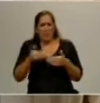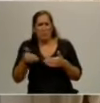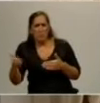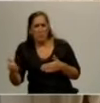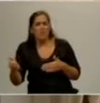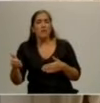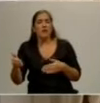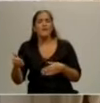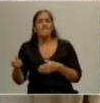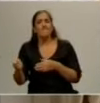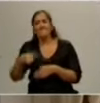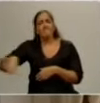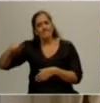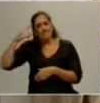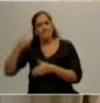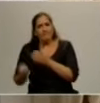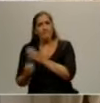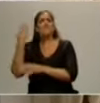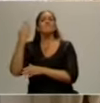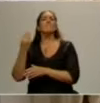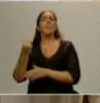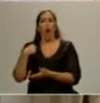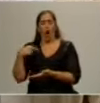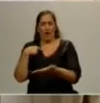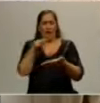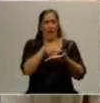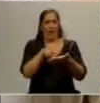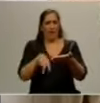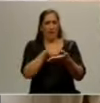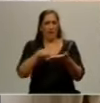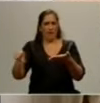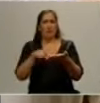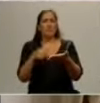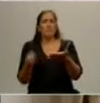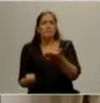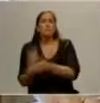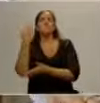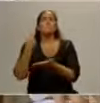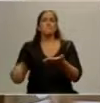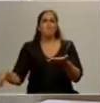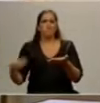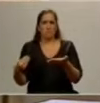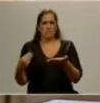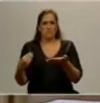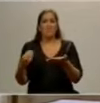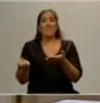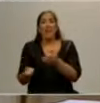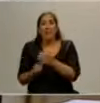se conforma lo que voy a leer y que es la